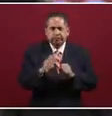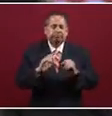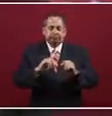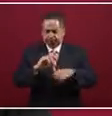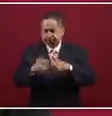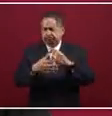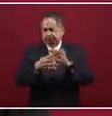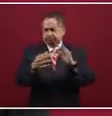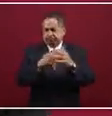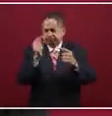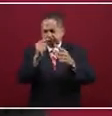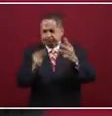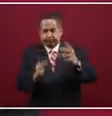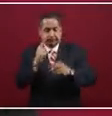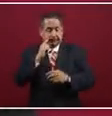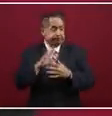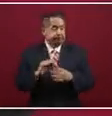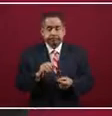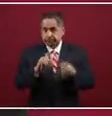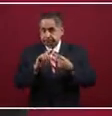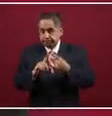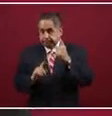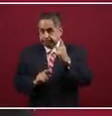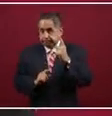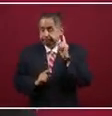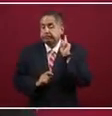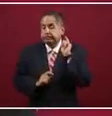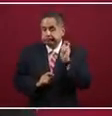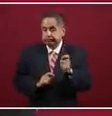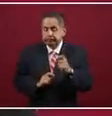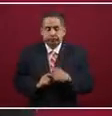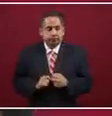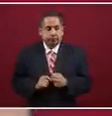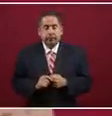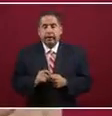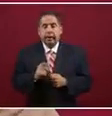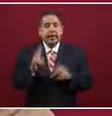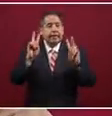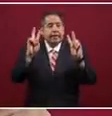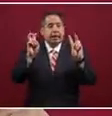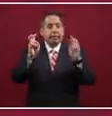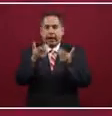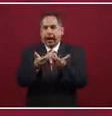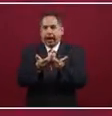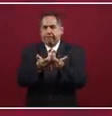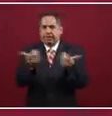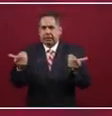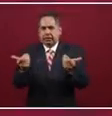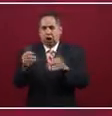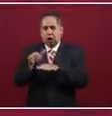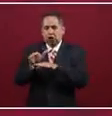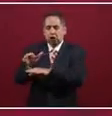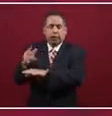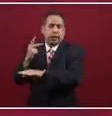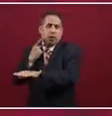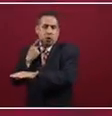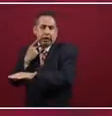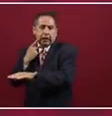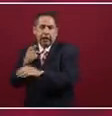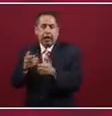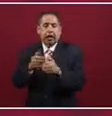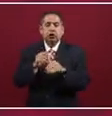detalle los resultados, en primer lugar se llegó a que los dos temas se separen de nuevo. Entonces, logramos que el